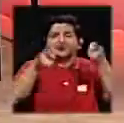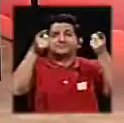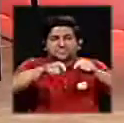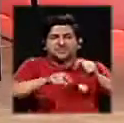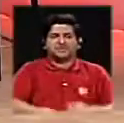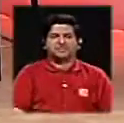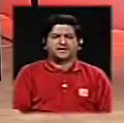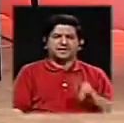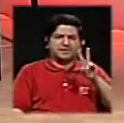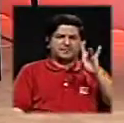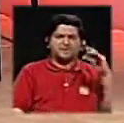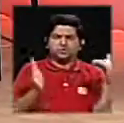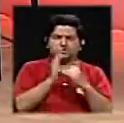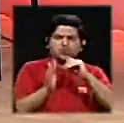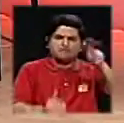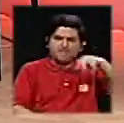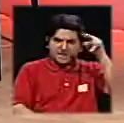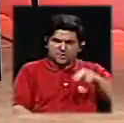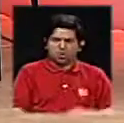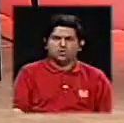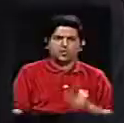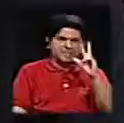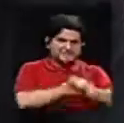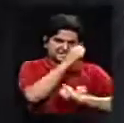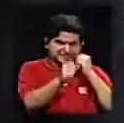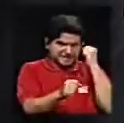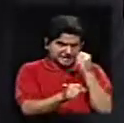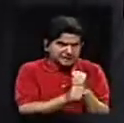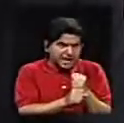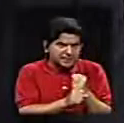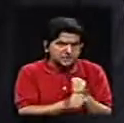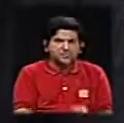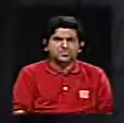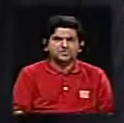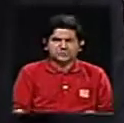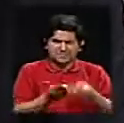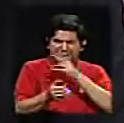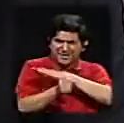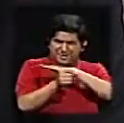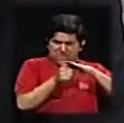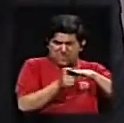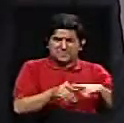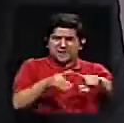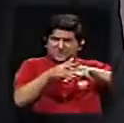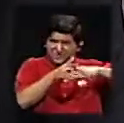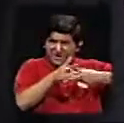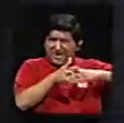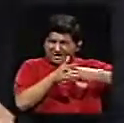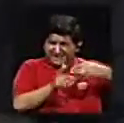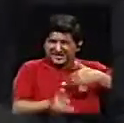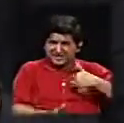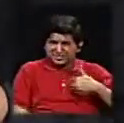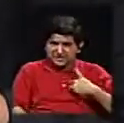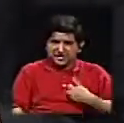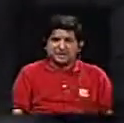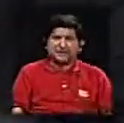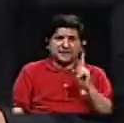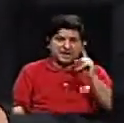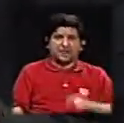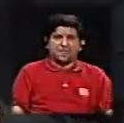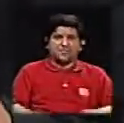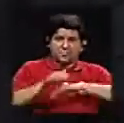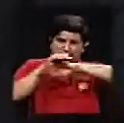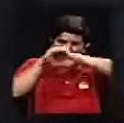¿Verdad? 28 mil colones en 3 años es un monto suficiente para darle mantenimiento a una